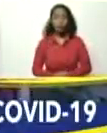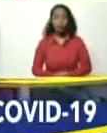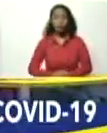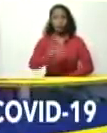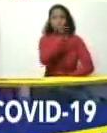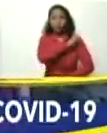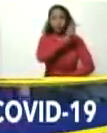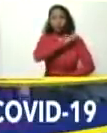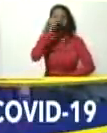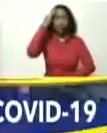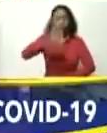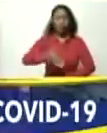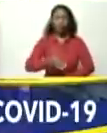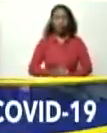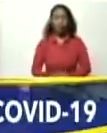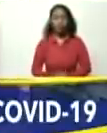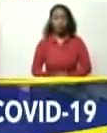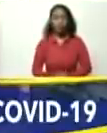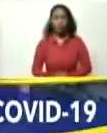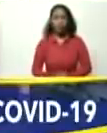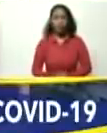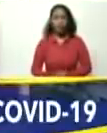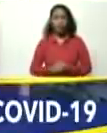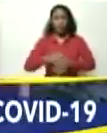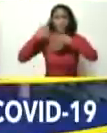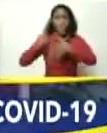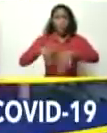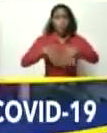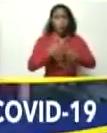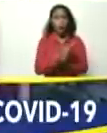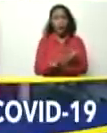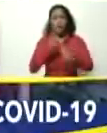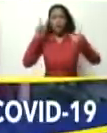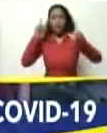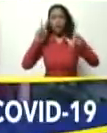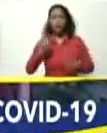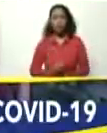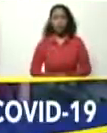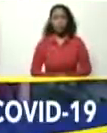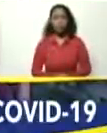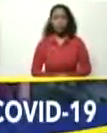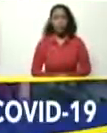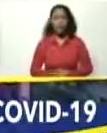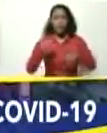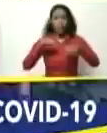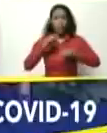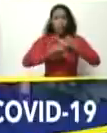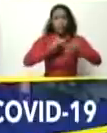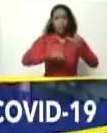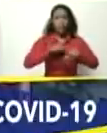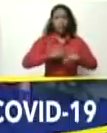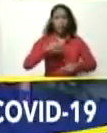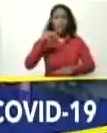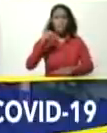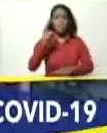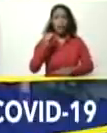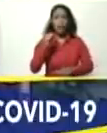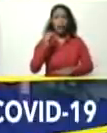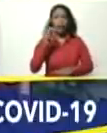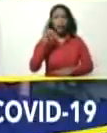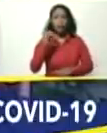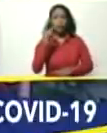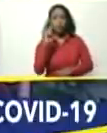generala de los ejércitos libertarios de este siglo, Manuela Sáenz.